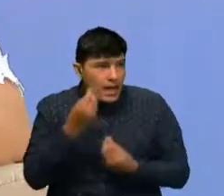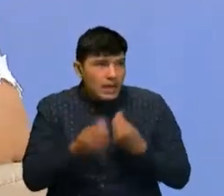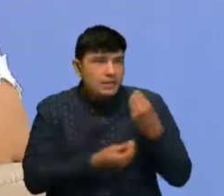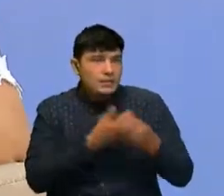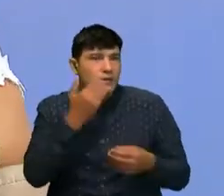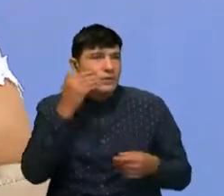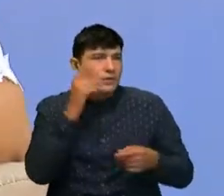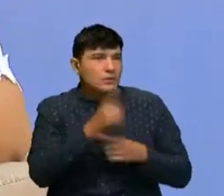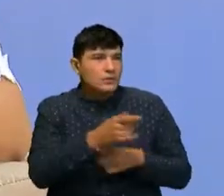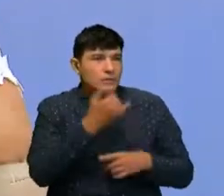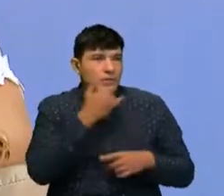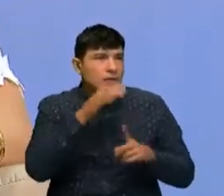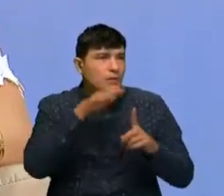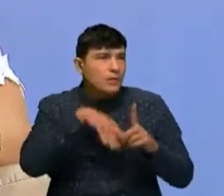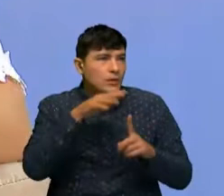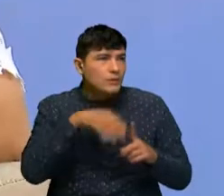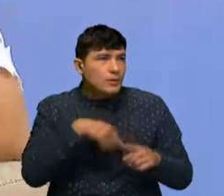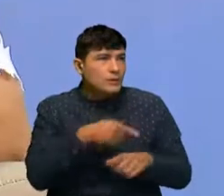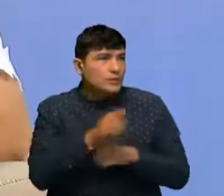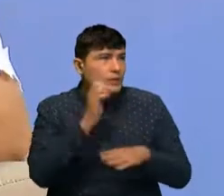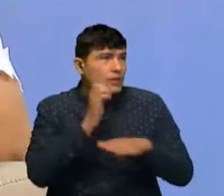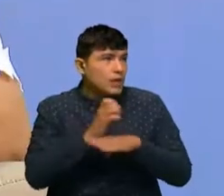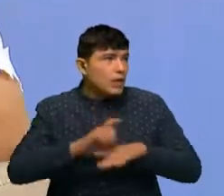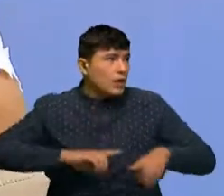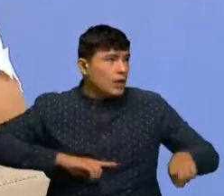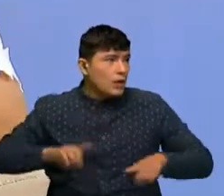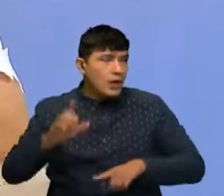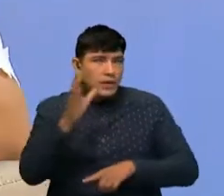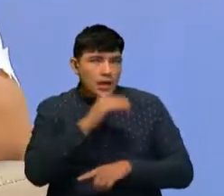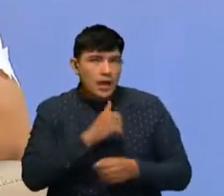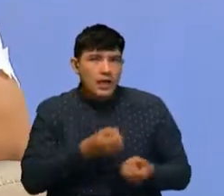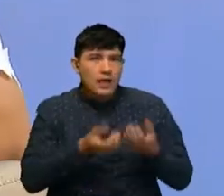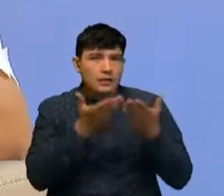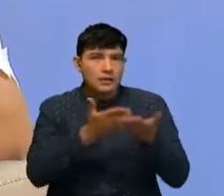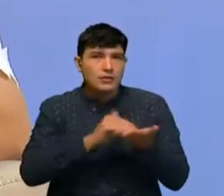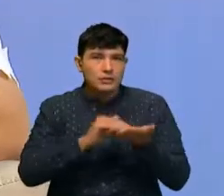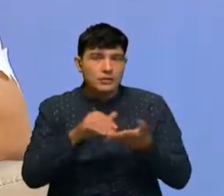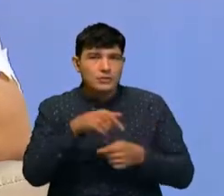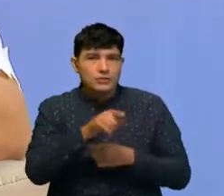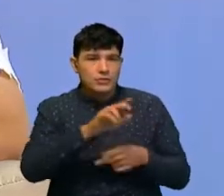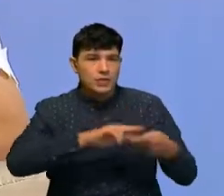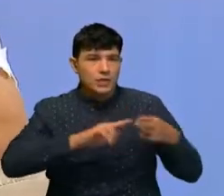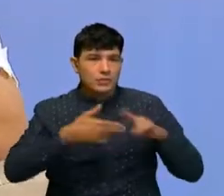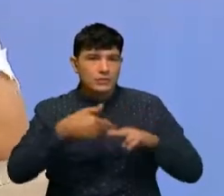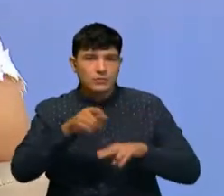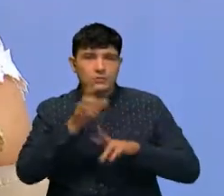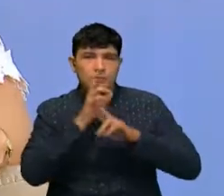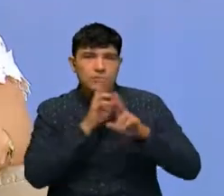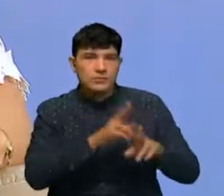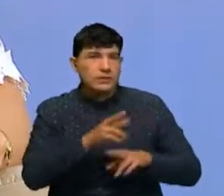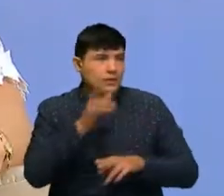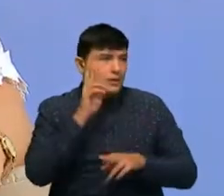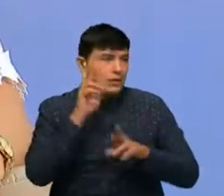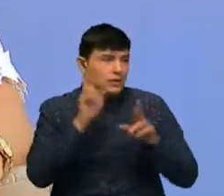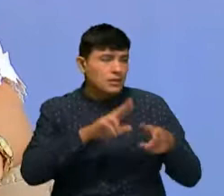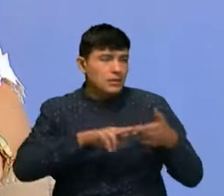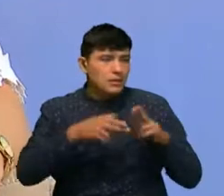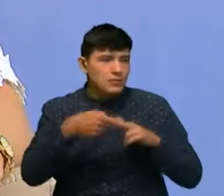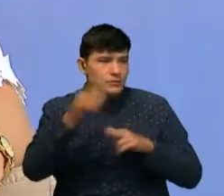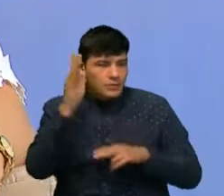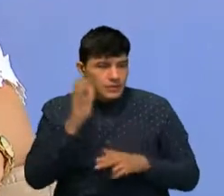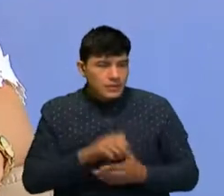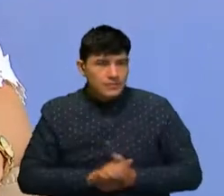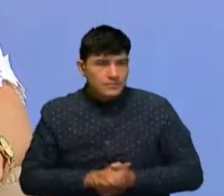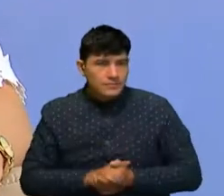que pasen los 4 meses y la entidad administradora no resuelva nada al respecto con un derecho de petición que tenga que ver con temas pensional? Ahí